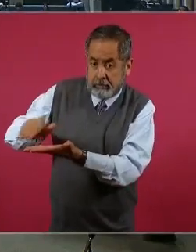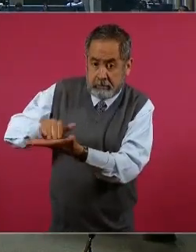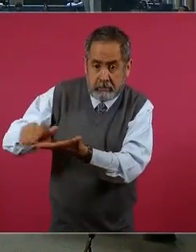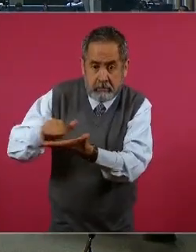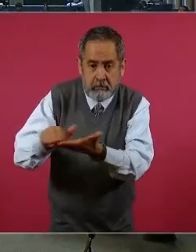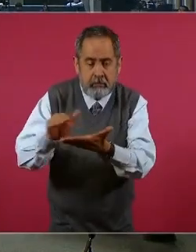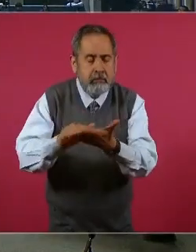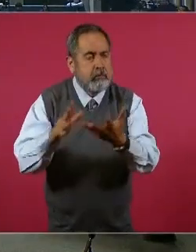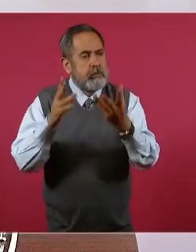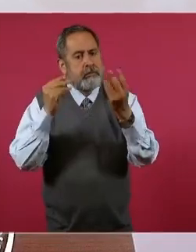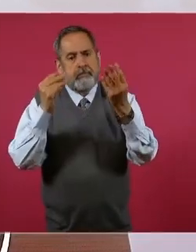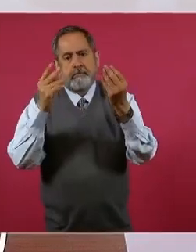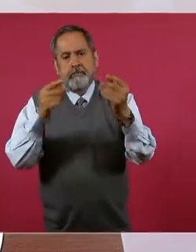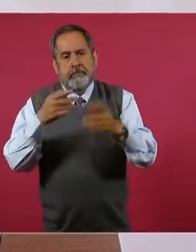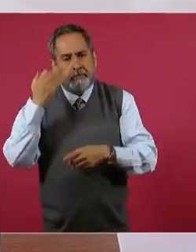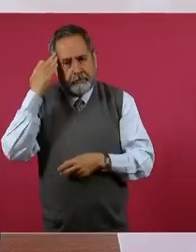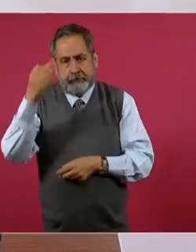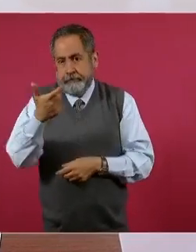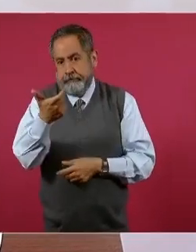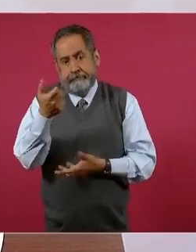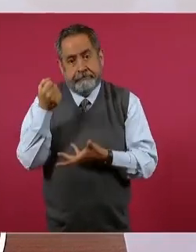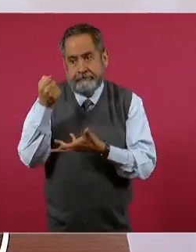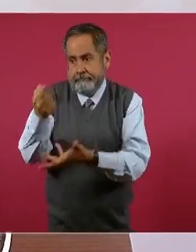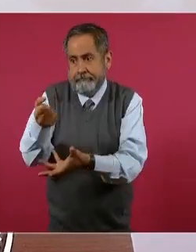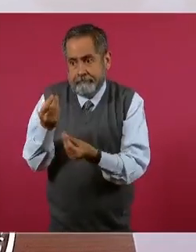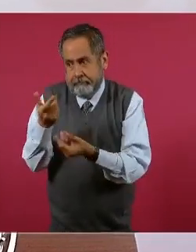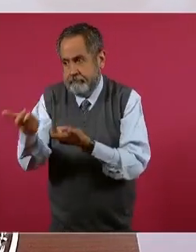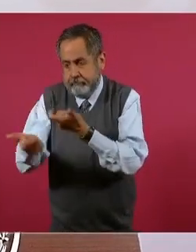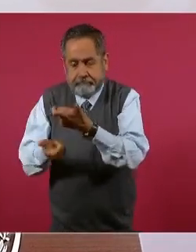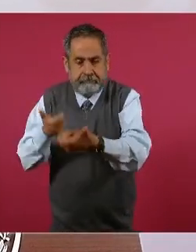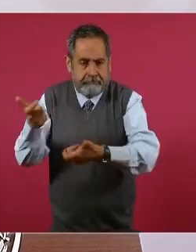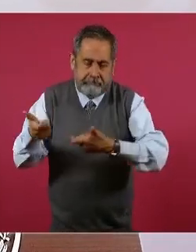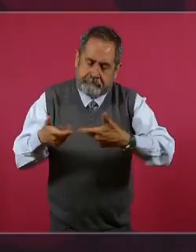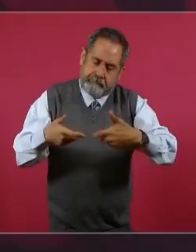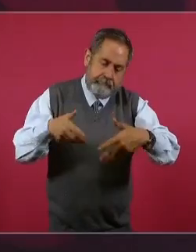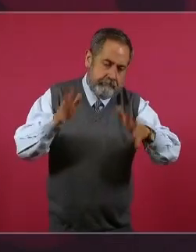lleva tiempo y mucho dinero,